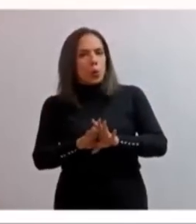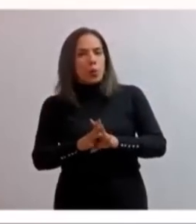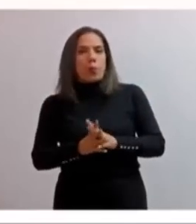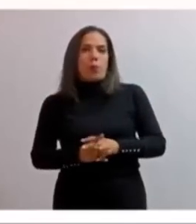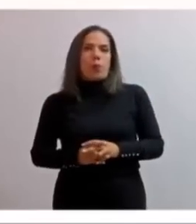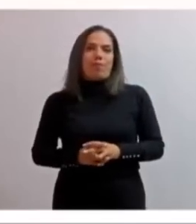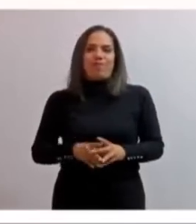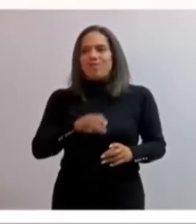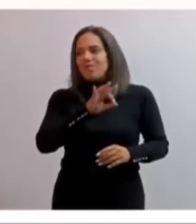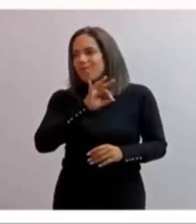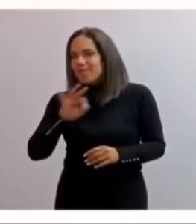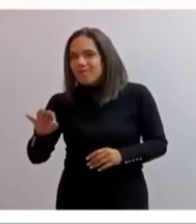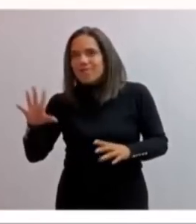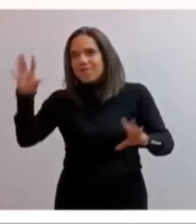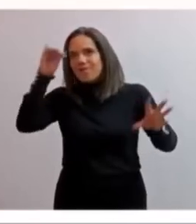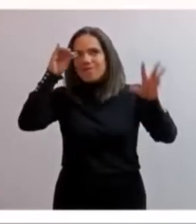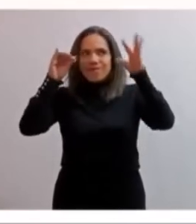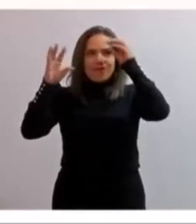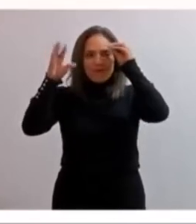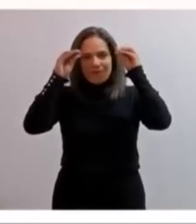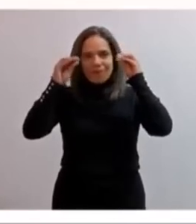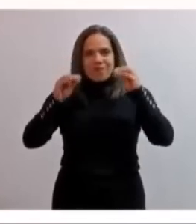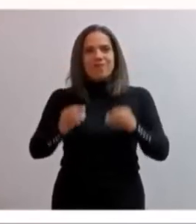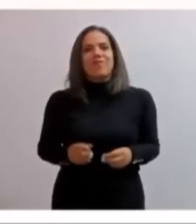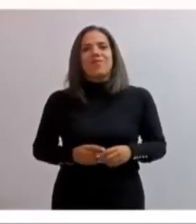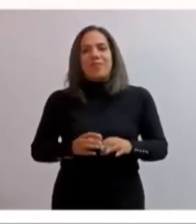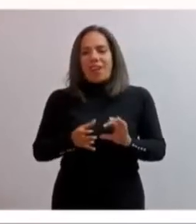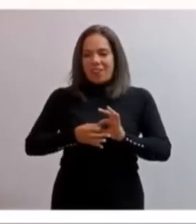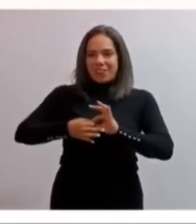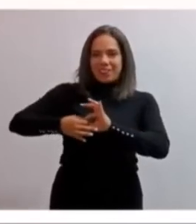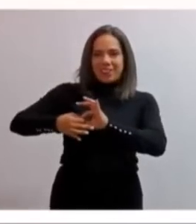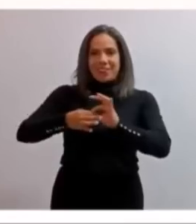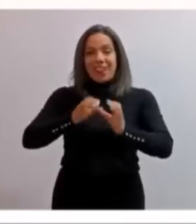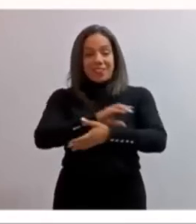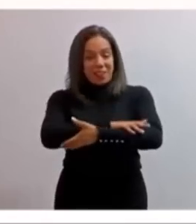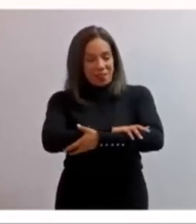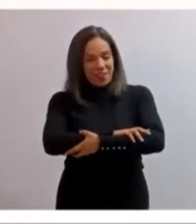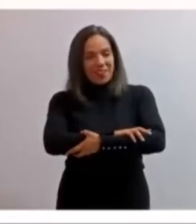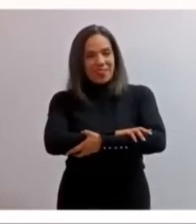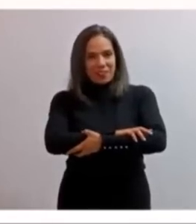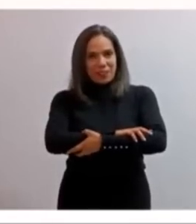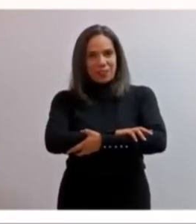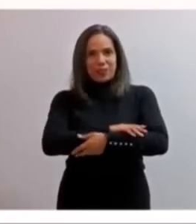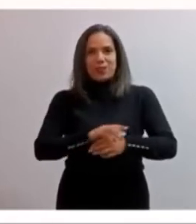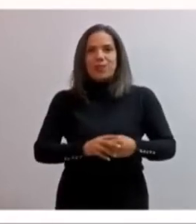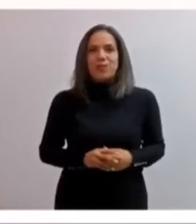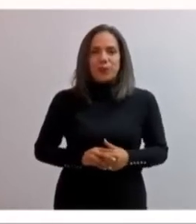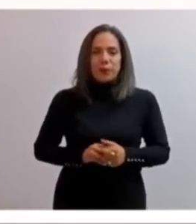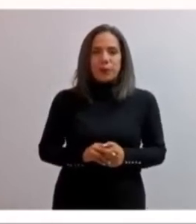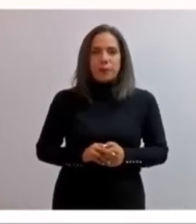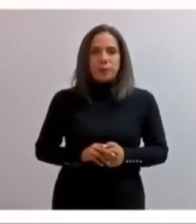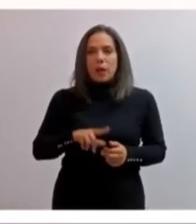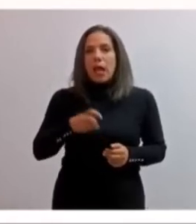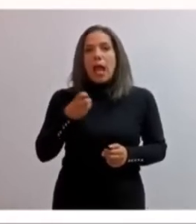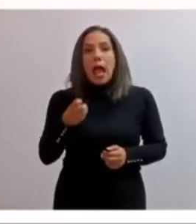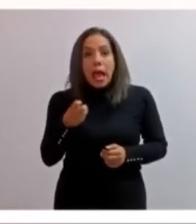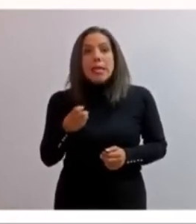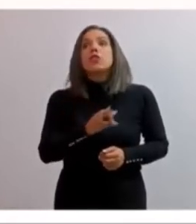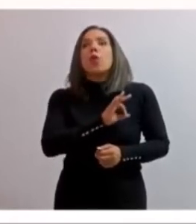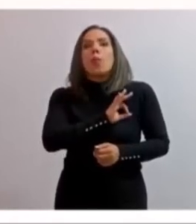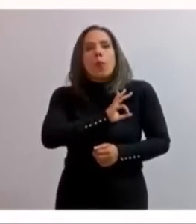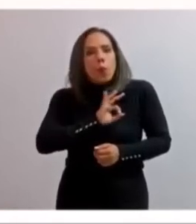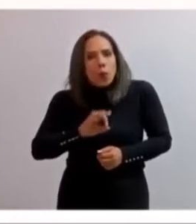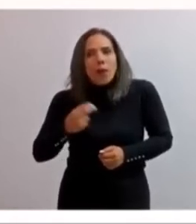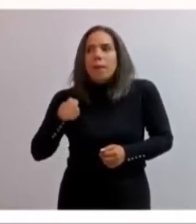donde tenemos que aprender a hacer el trabajo colegiado. Este trabajo colegiado nos permite hacer